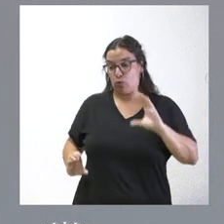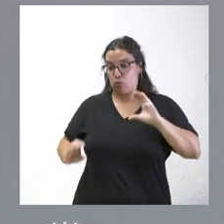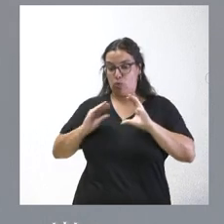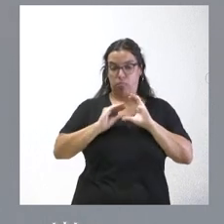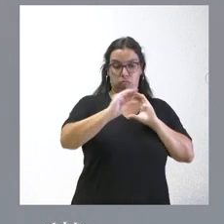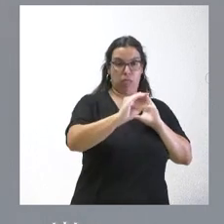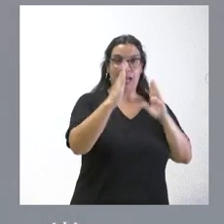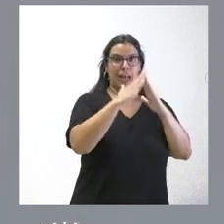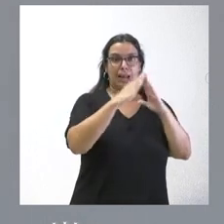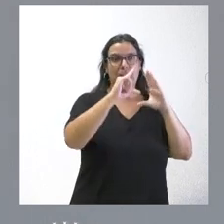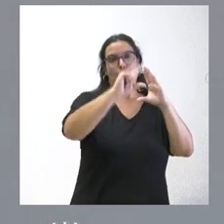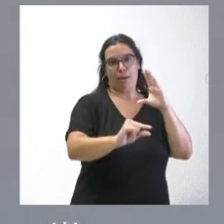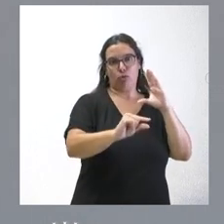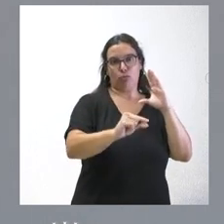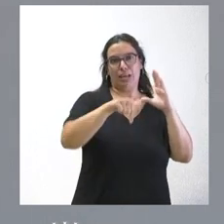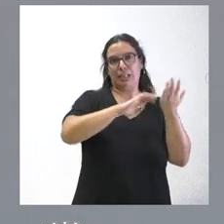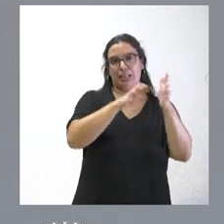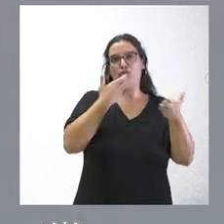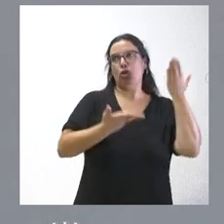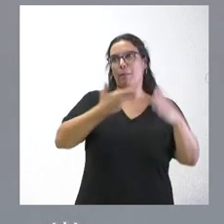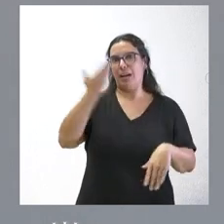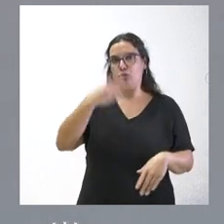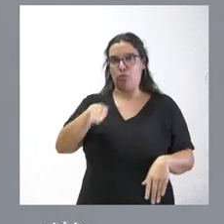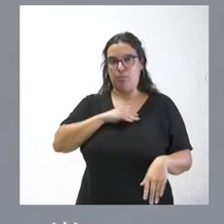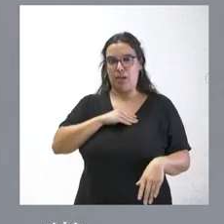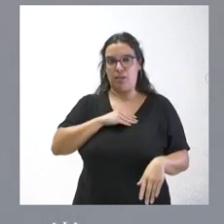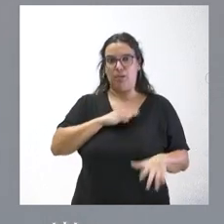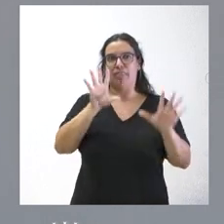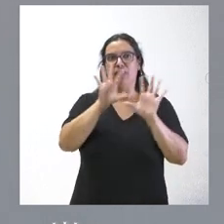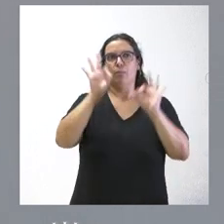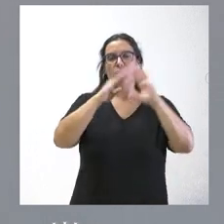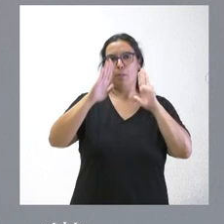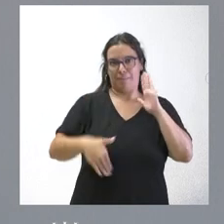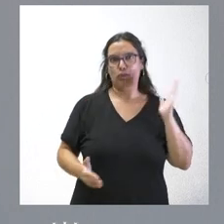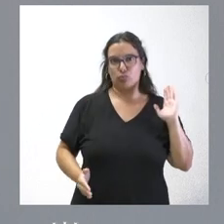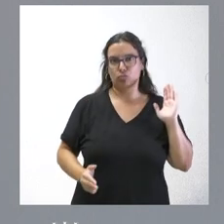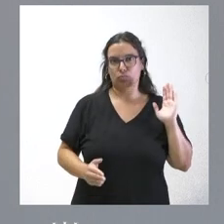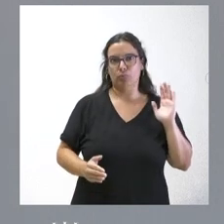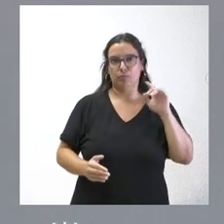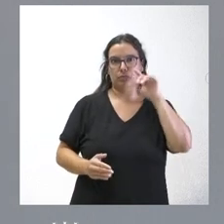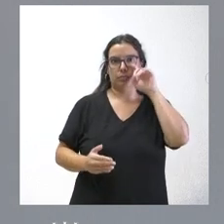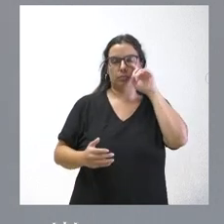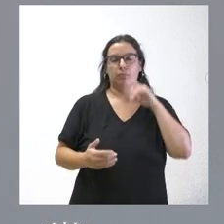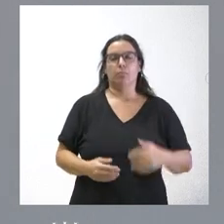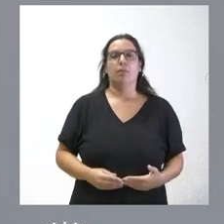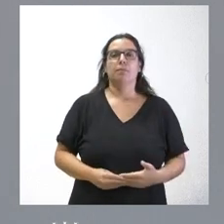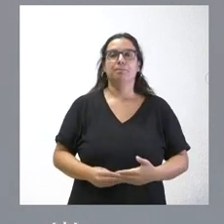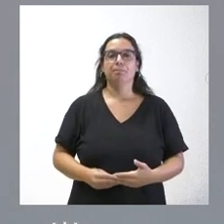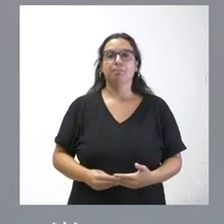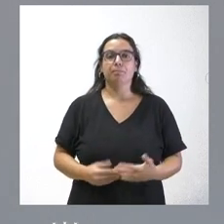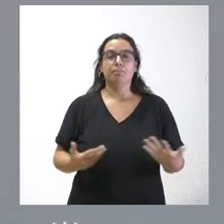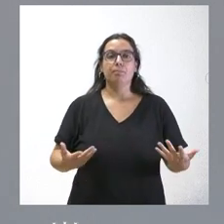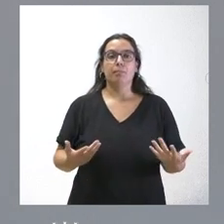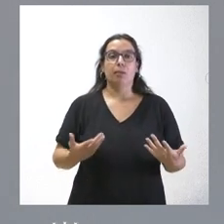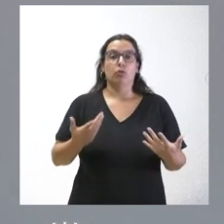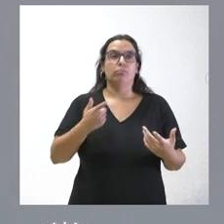de la vivienda es mucho más reducido en Castilla y león que en el conjunto nacional hasta diez puntos por debajo en su renta respecto de la media española lo que